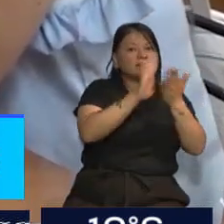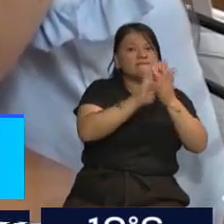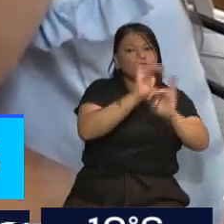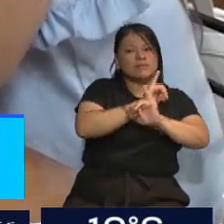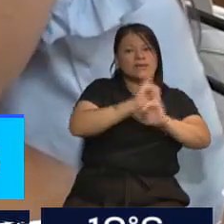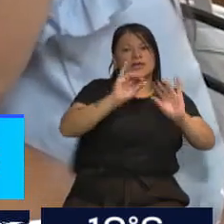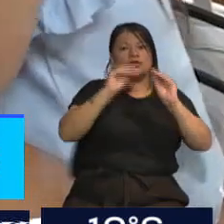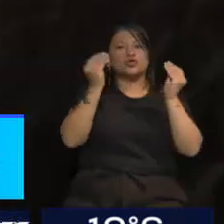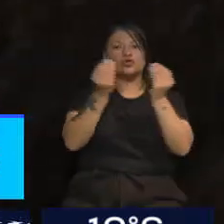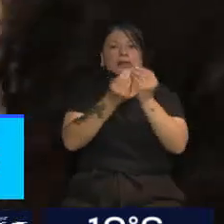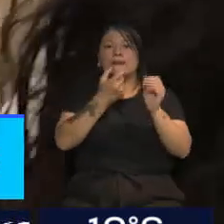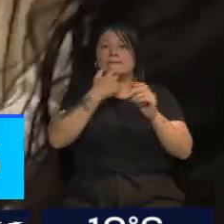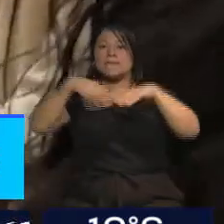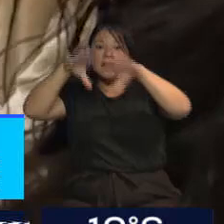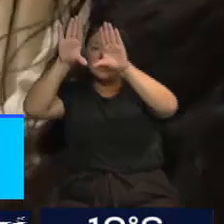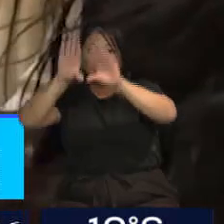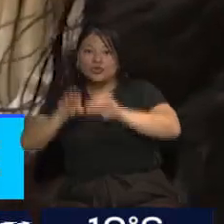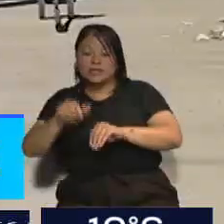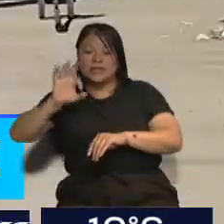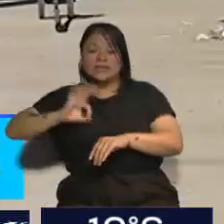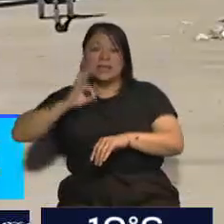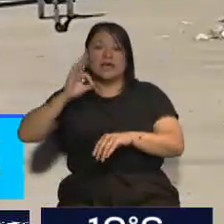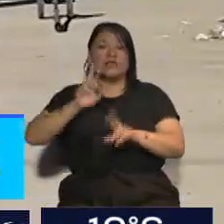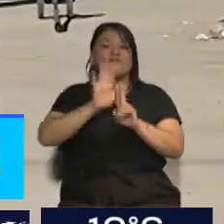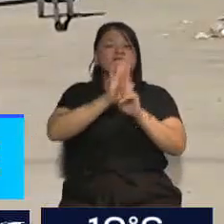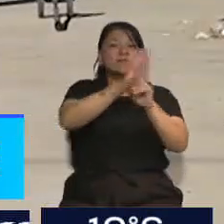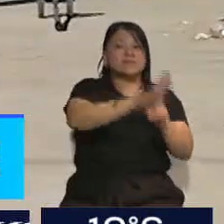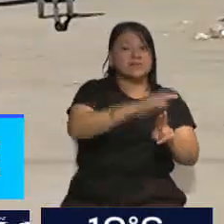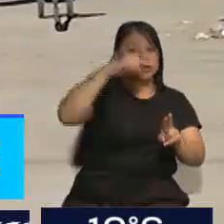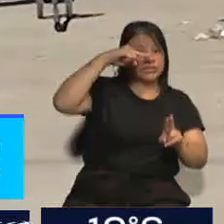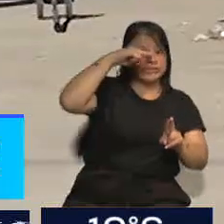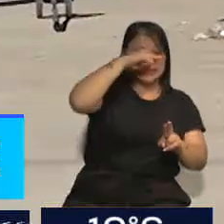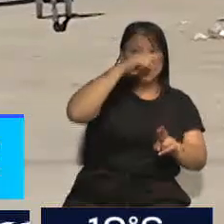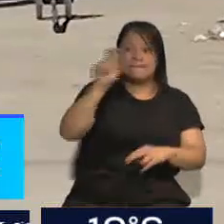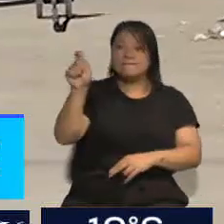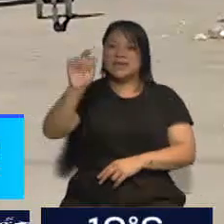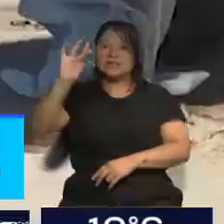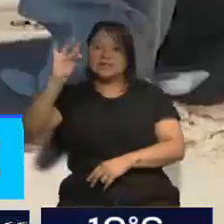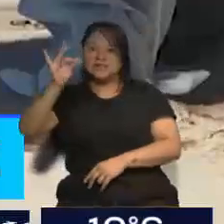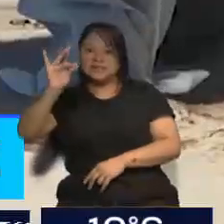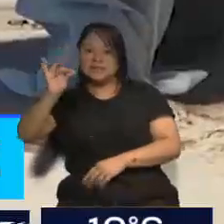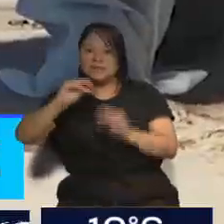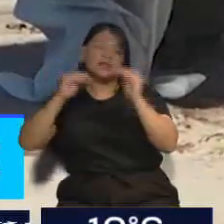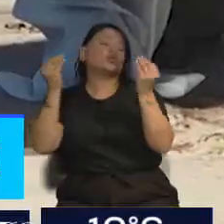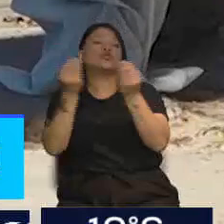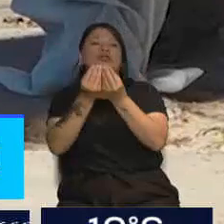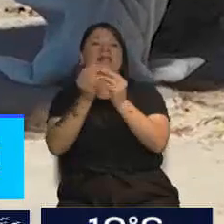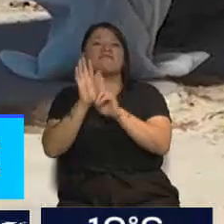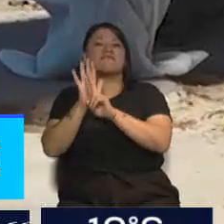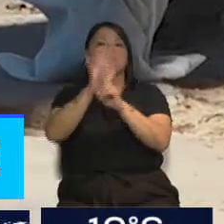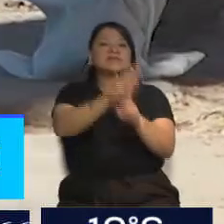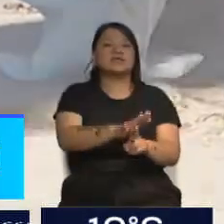la provincia ya suma 7 femicidios y solamente en diciembre se produjeron 3 y otros